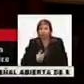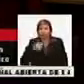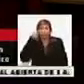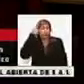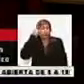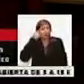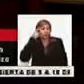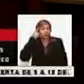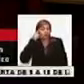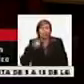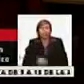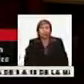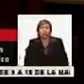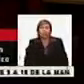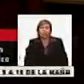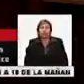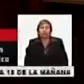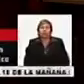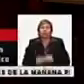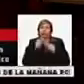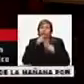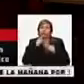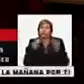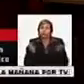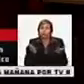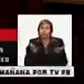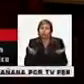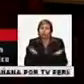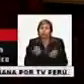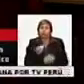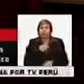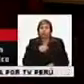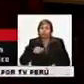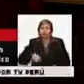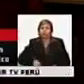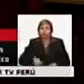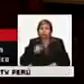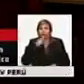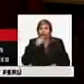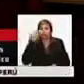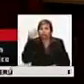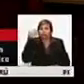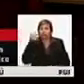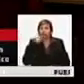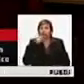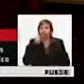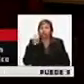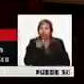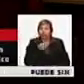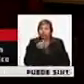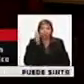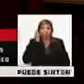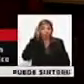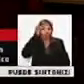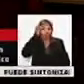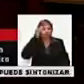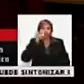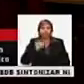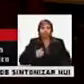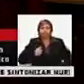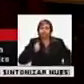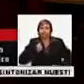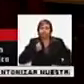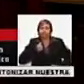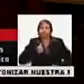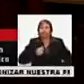eso que estamos acá presentes, hemos sido, somos y seguiremos siendo